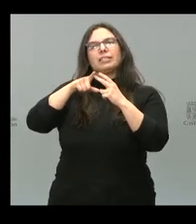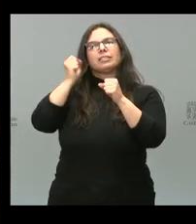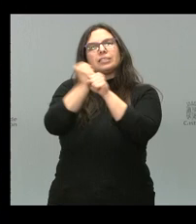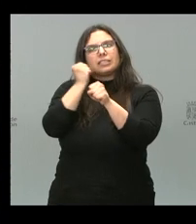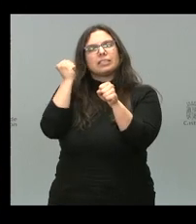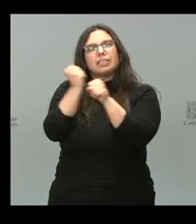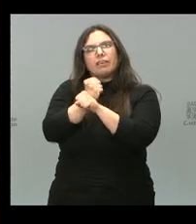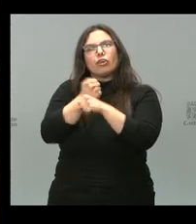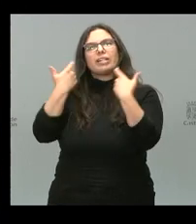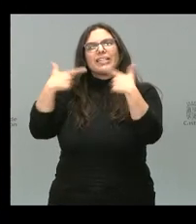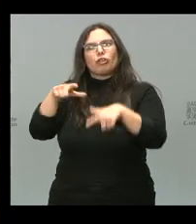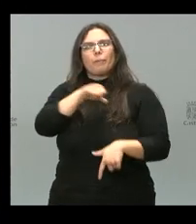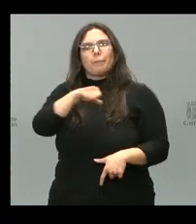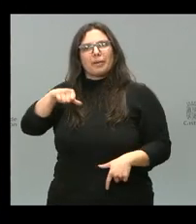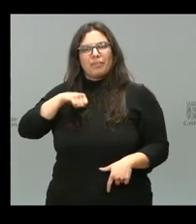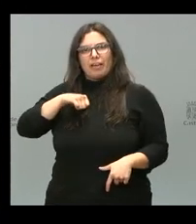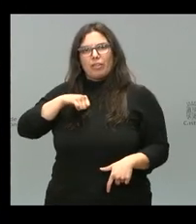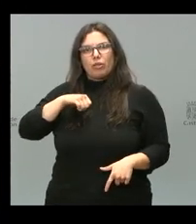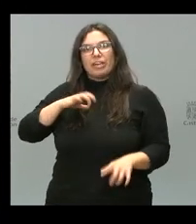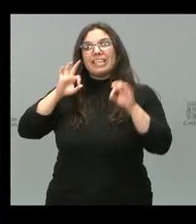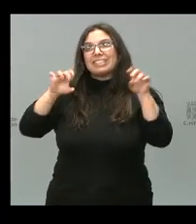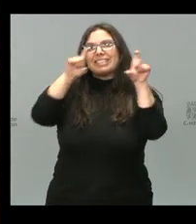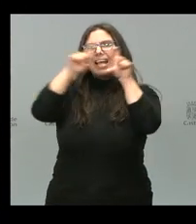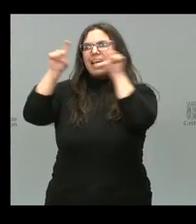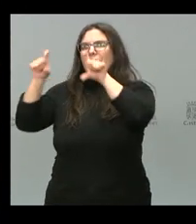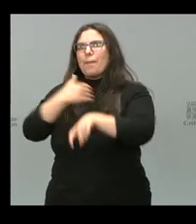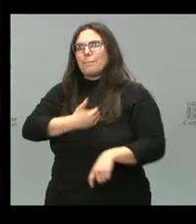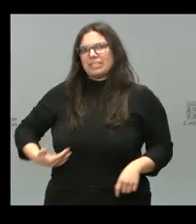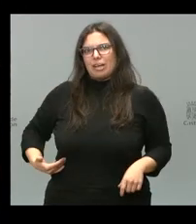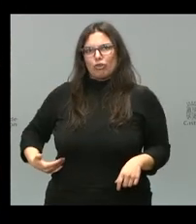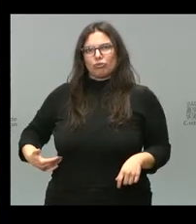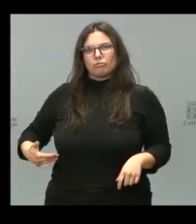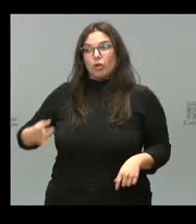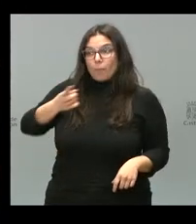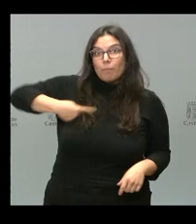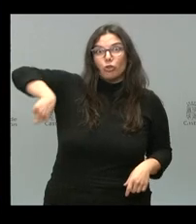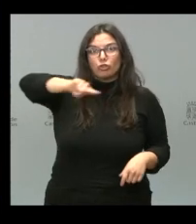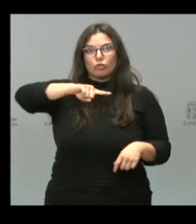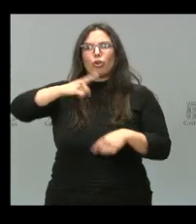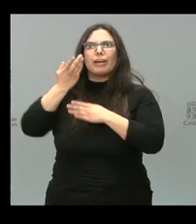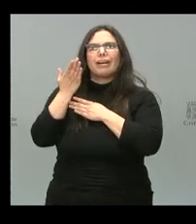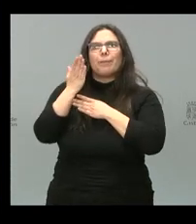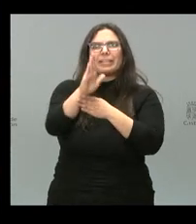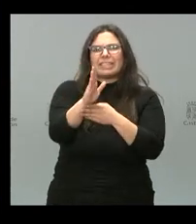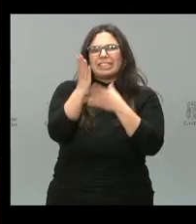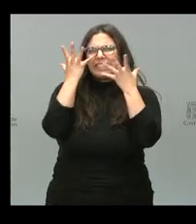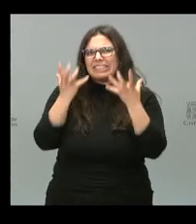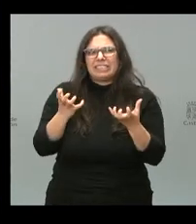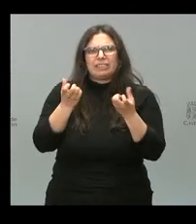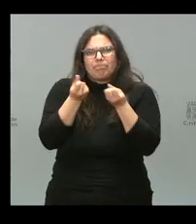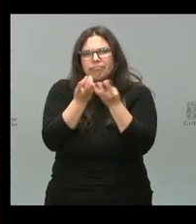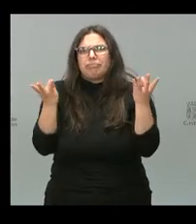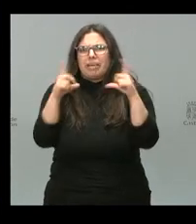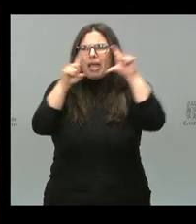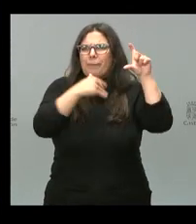del sector privado y sobre todo de los empresarios vosotros estáis aquí representando a tantos y tan